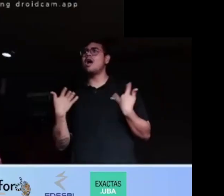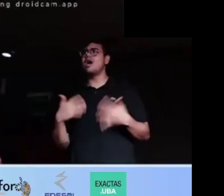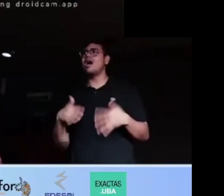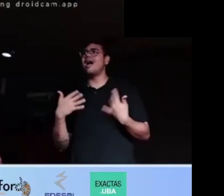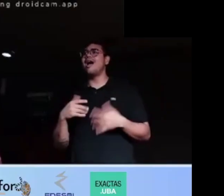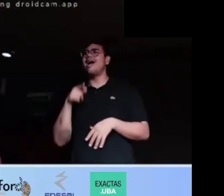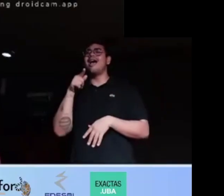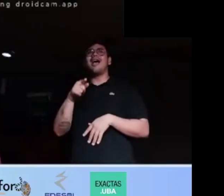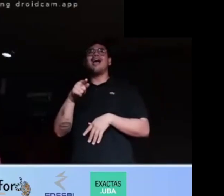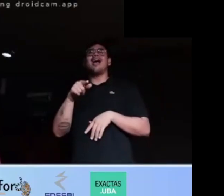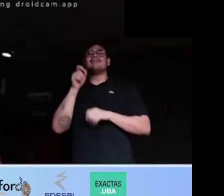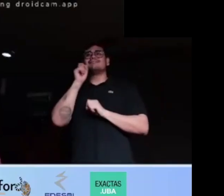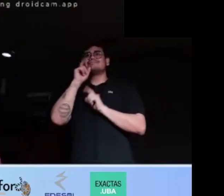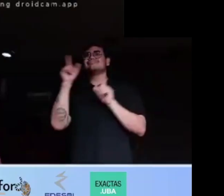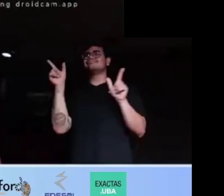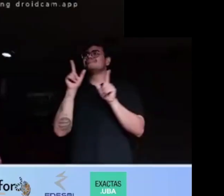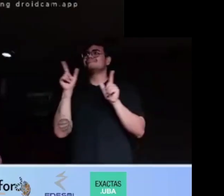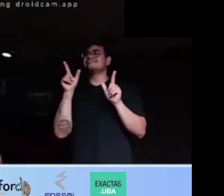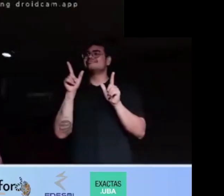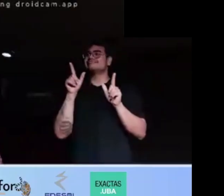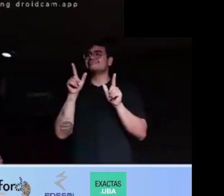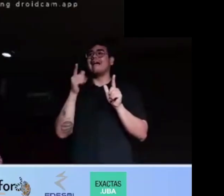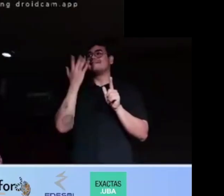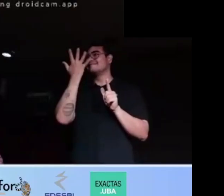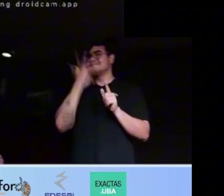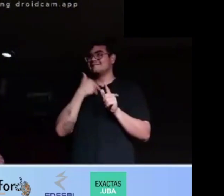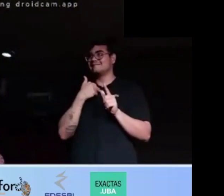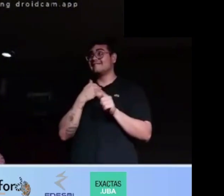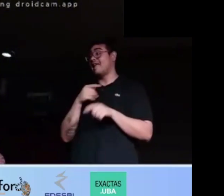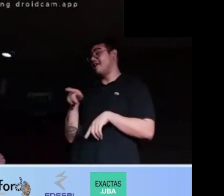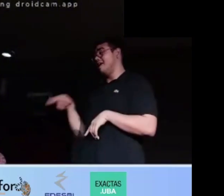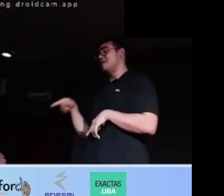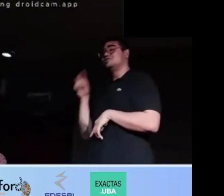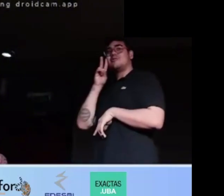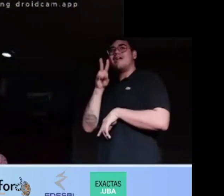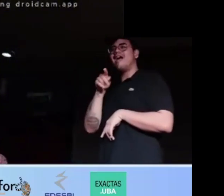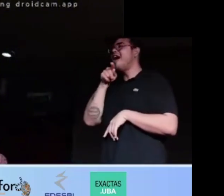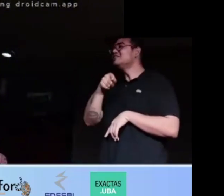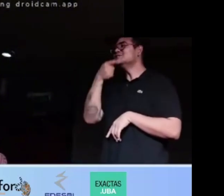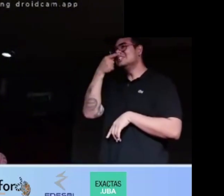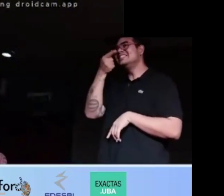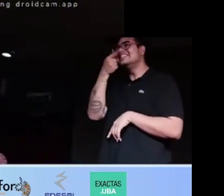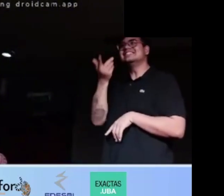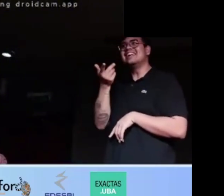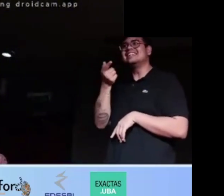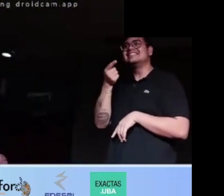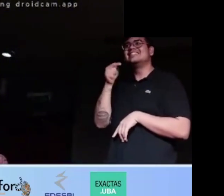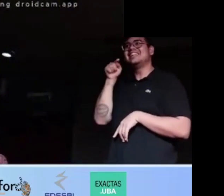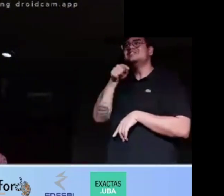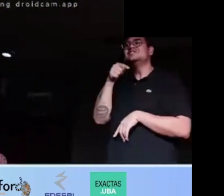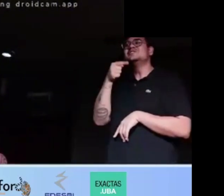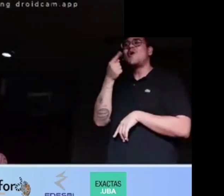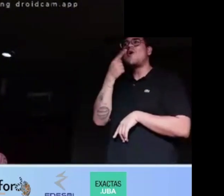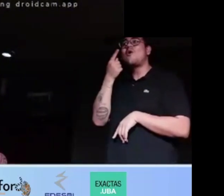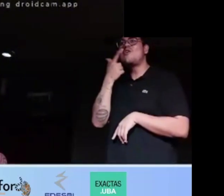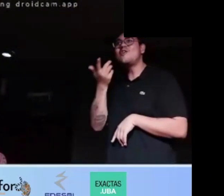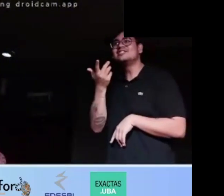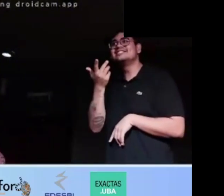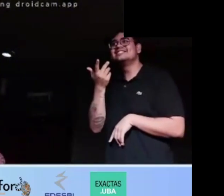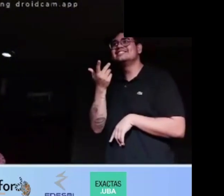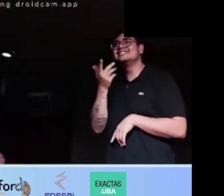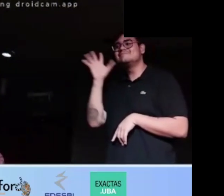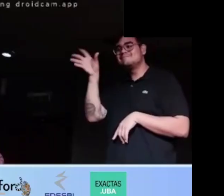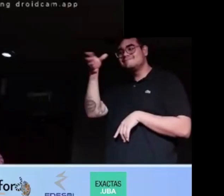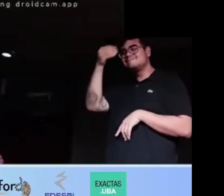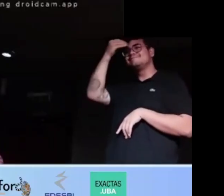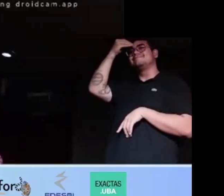Sí, maravilloso para nosotros. Para ellos seguramente también, pero lo que nos llevamos es tanto como lo que ellos